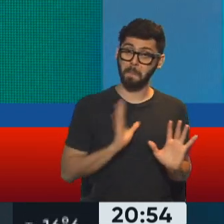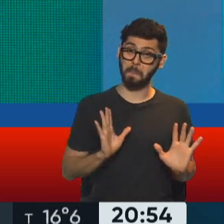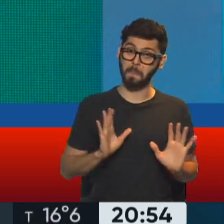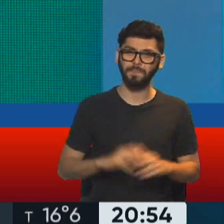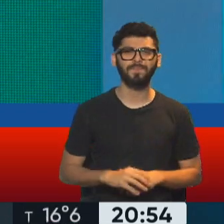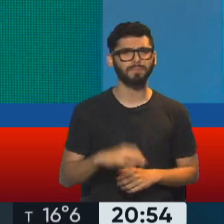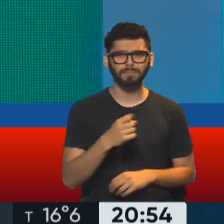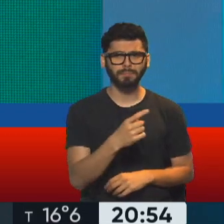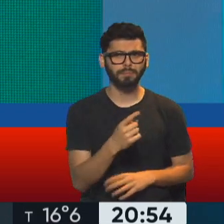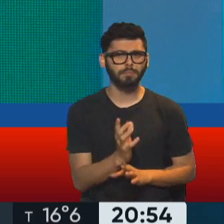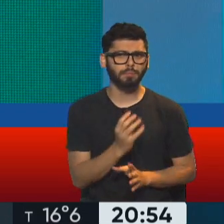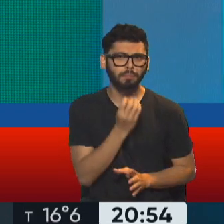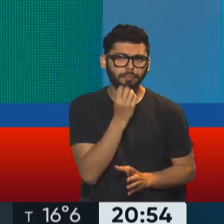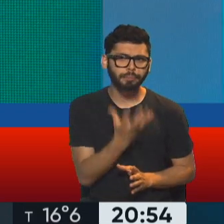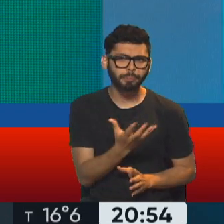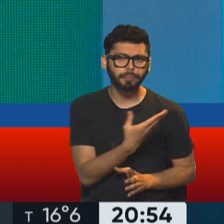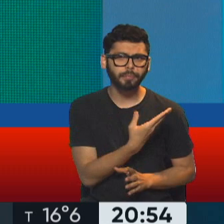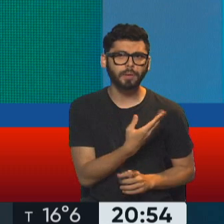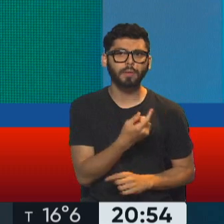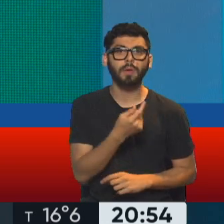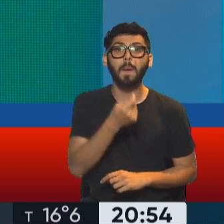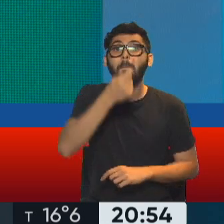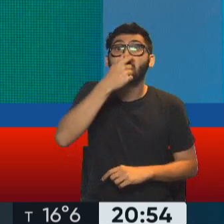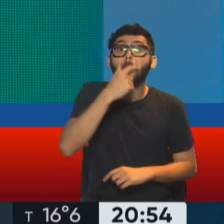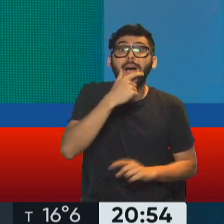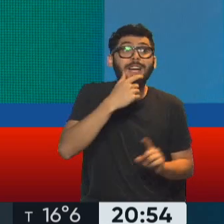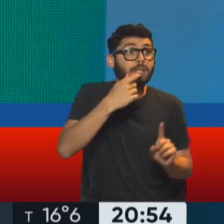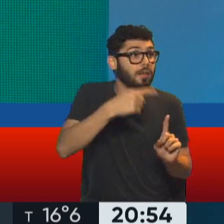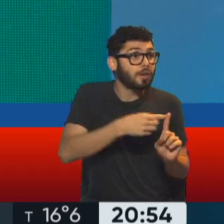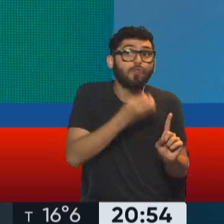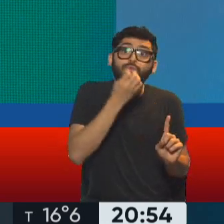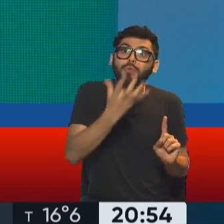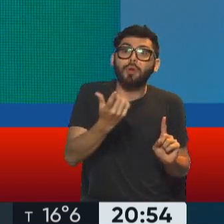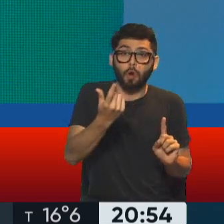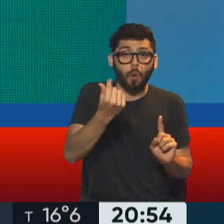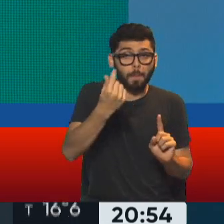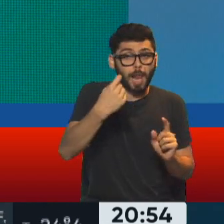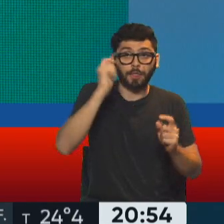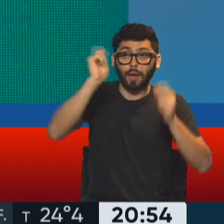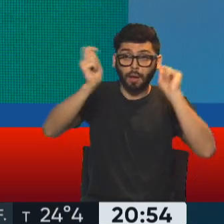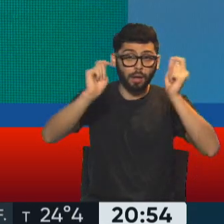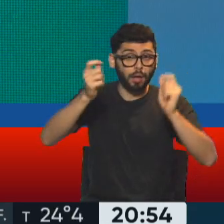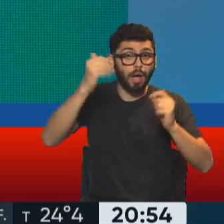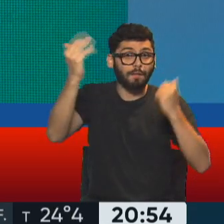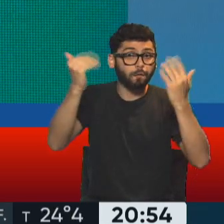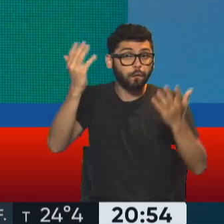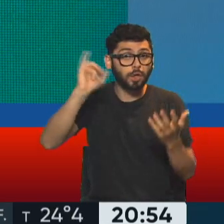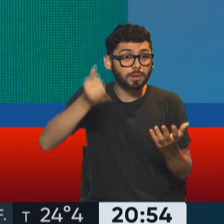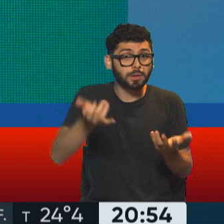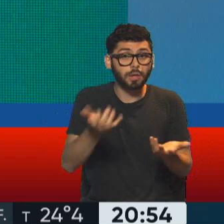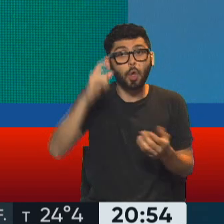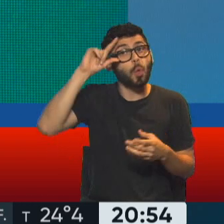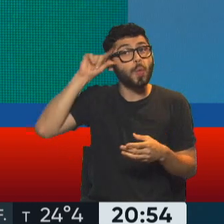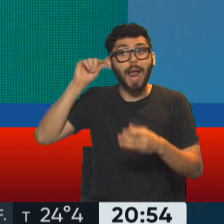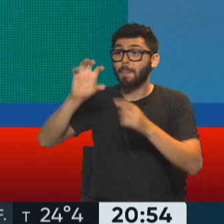de confesar Macri que fugó capitales. Acaba de hacerlo. Vidal chocó la